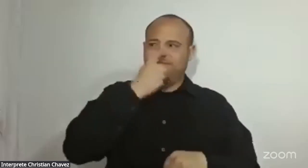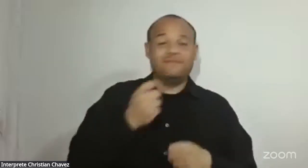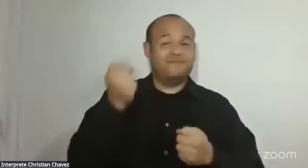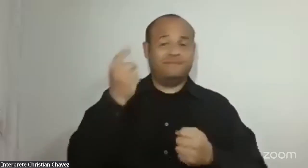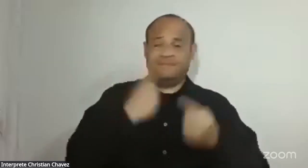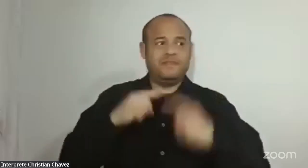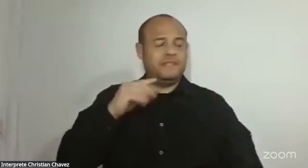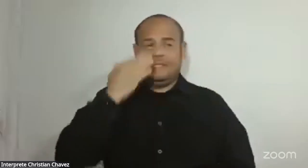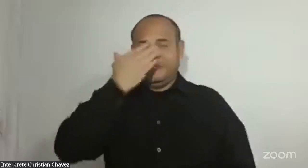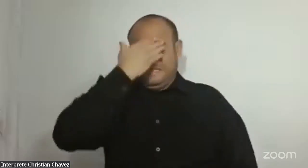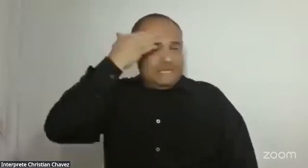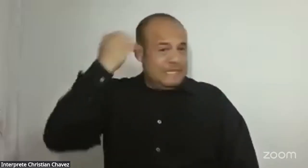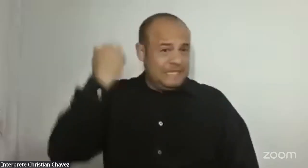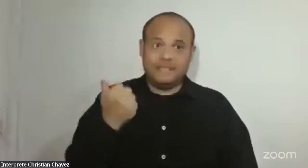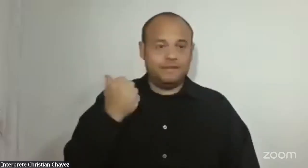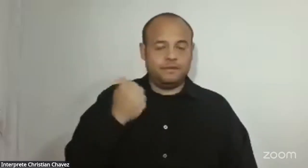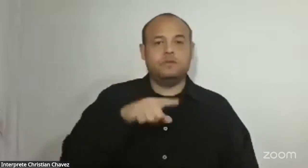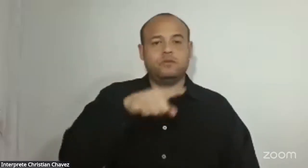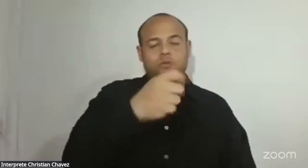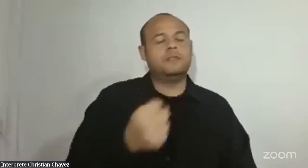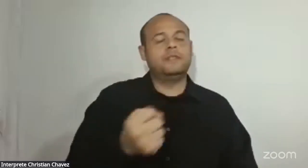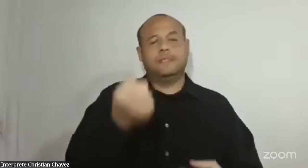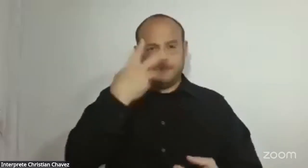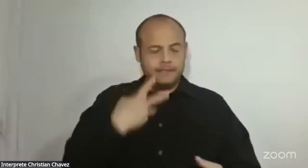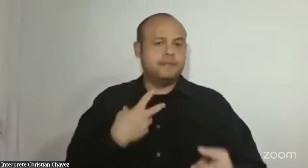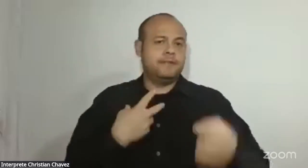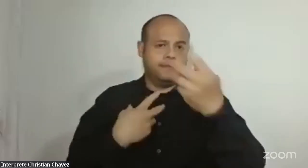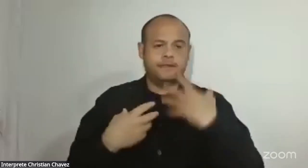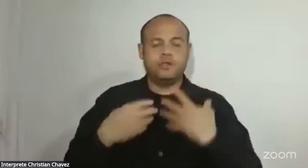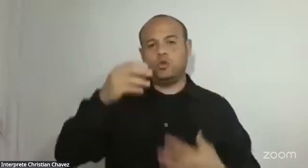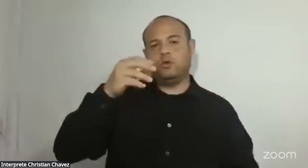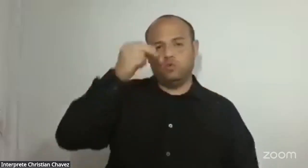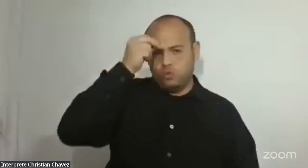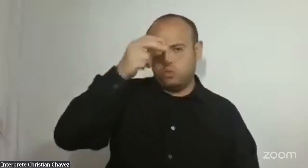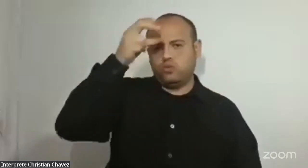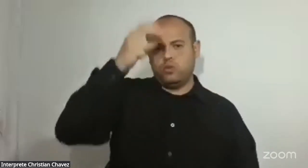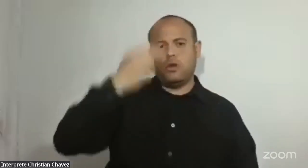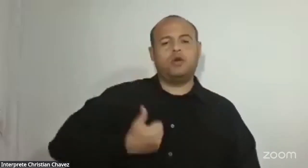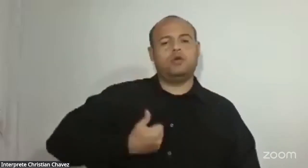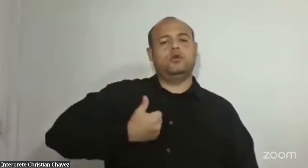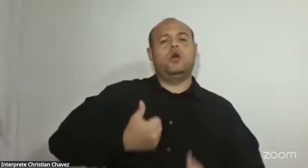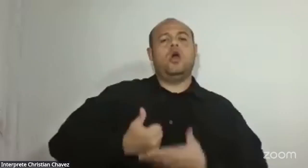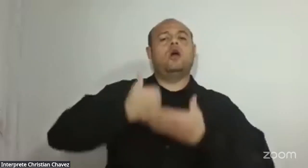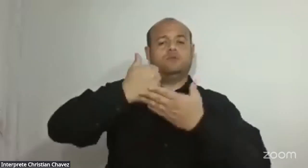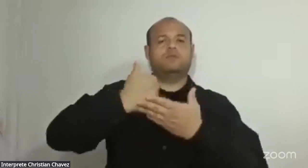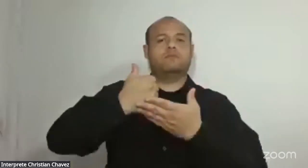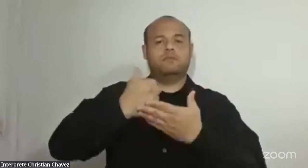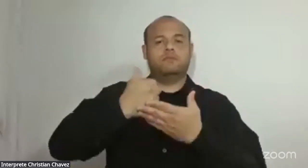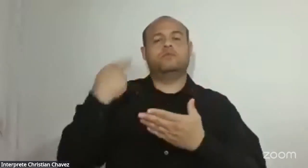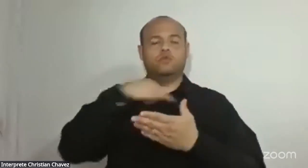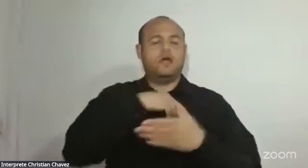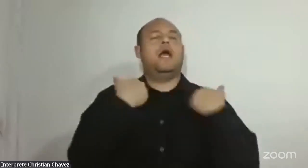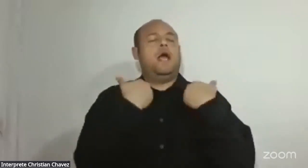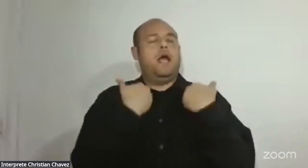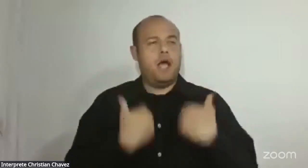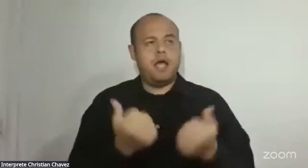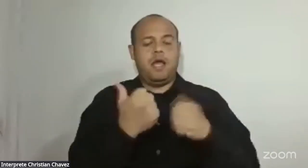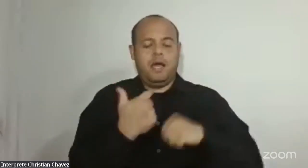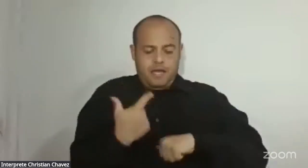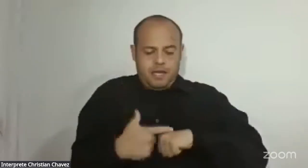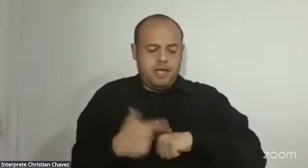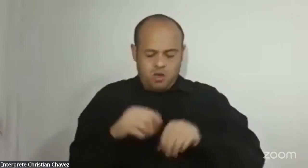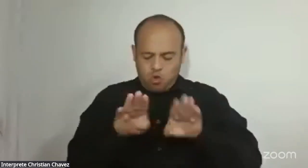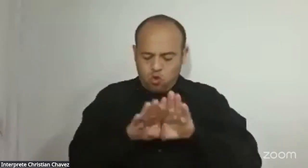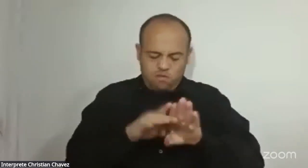conocimientos, tenemos que partir de eso, de que se comprenda lo más básico de la nutrición en la diabetes y